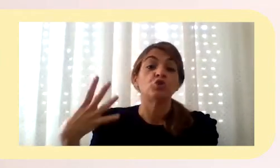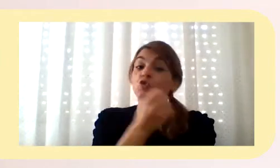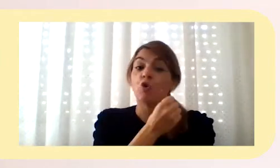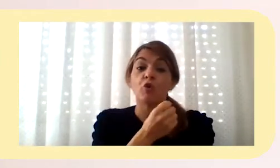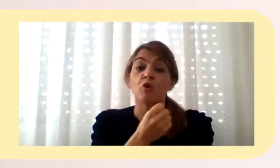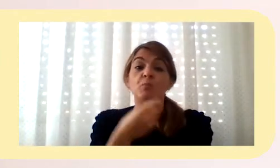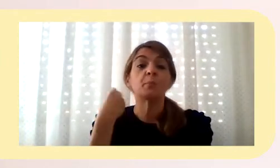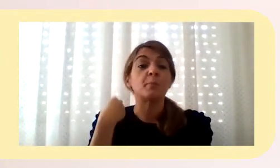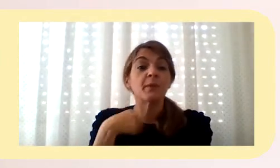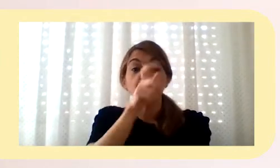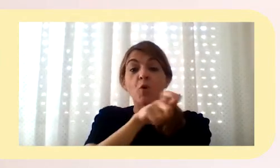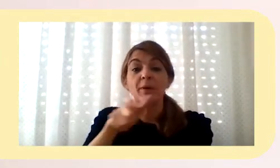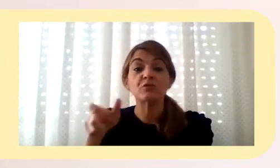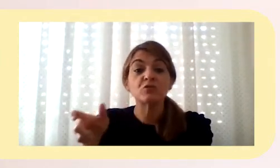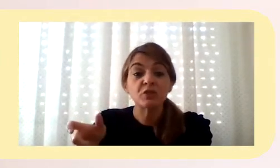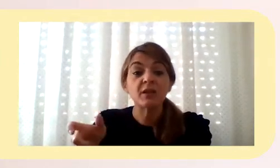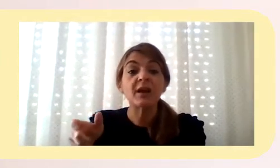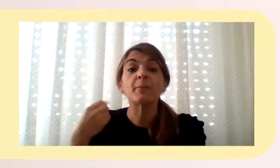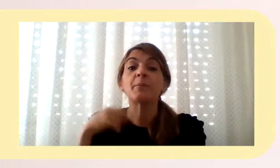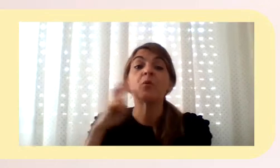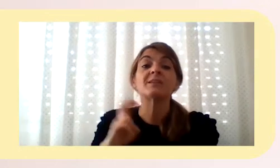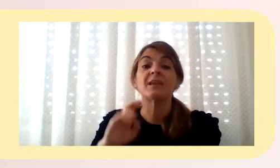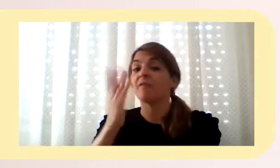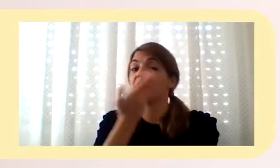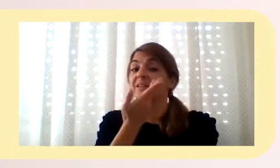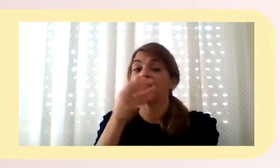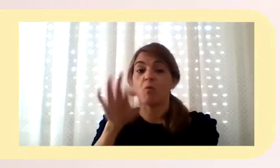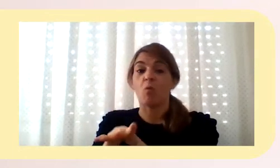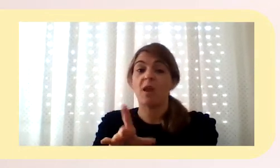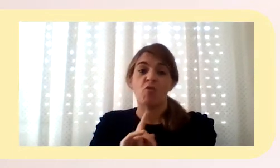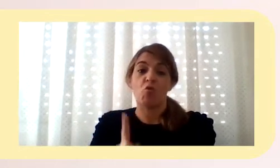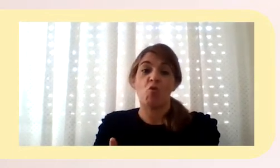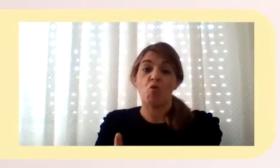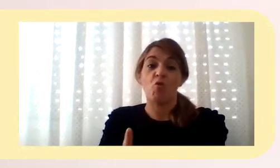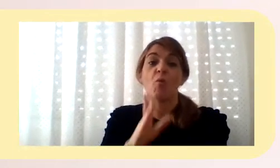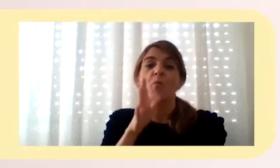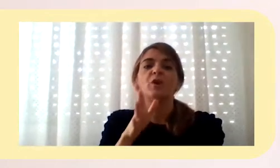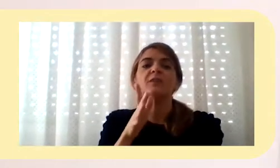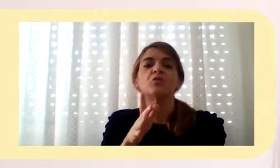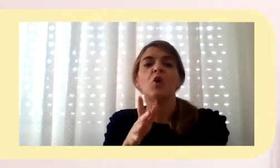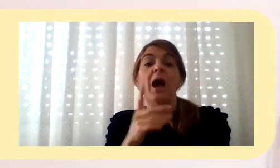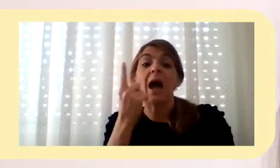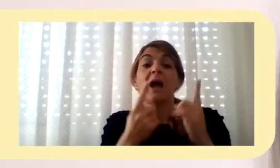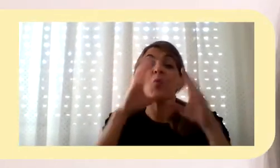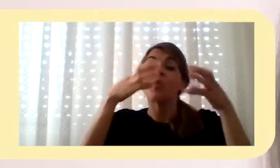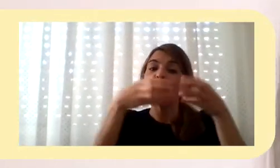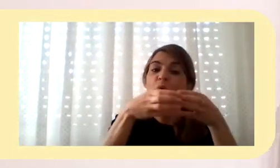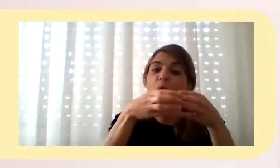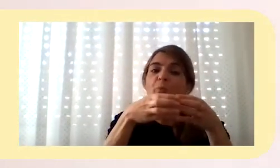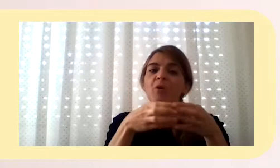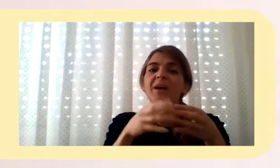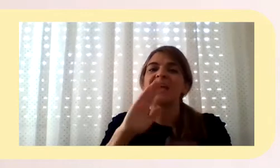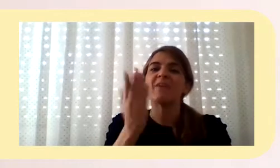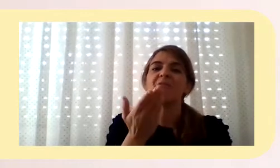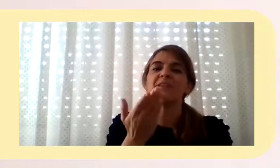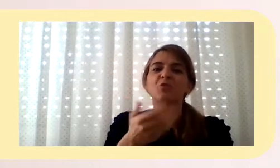misma manera a los diferentes estresores que ha generado la pandemia. Y hay unos grupos que están padeciendo sus efectos